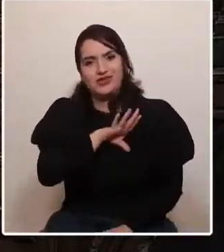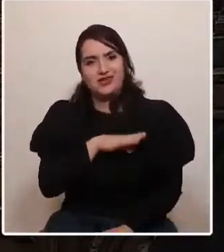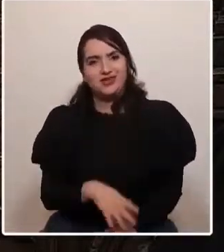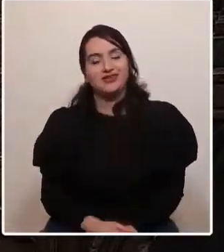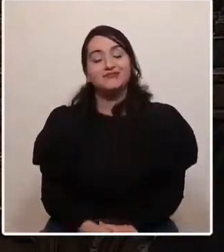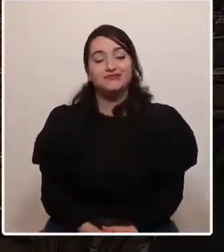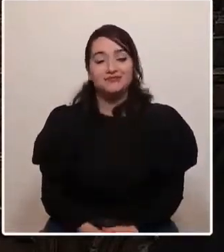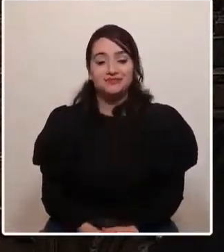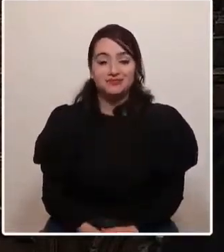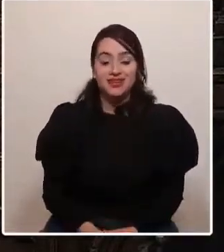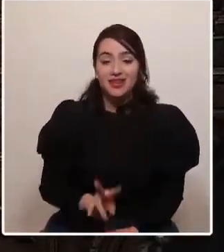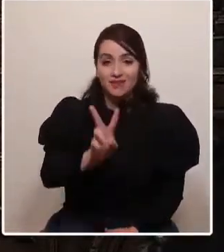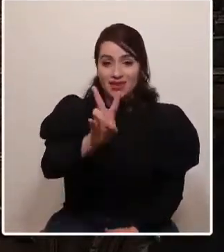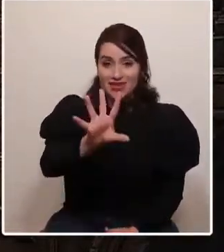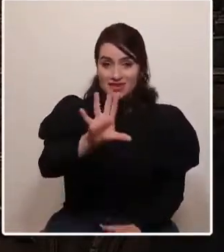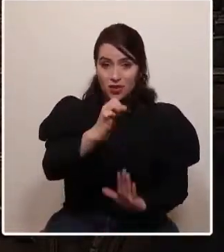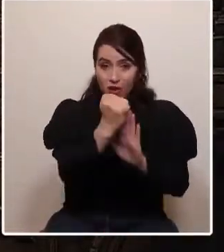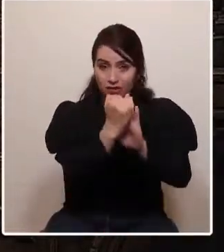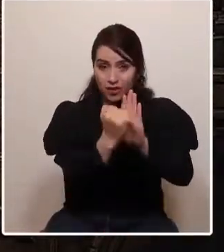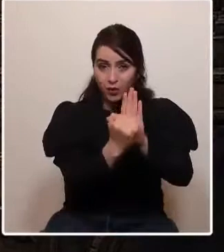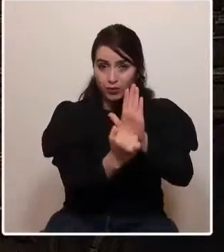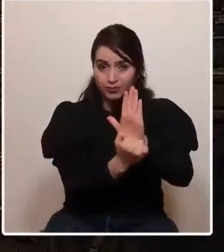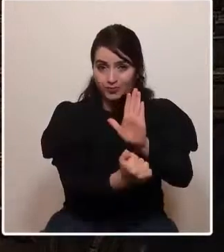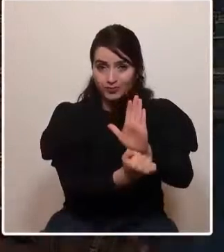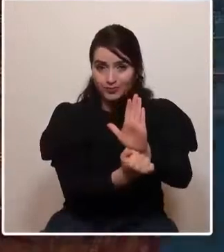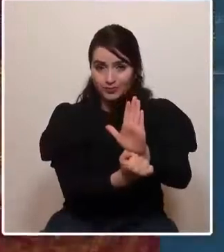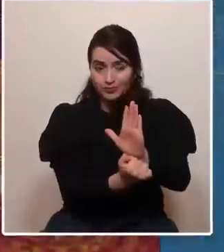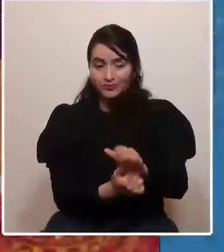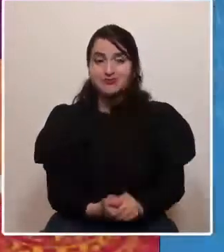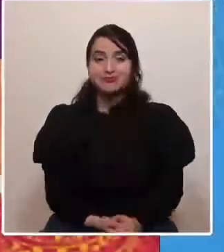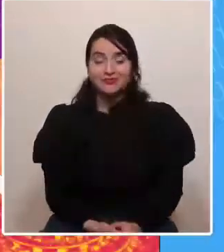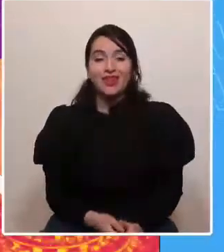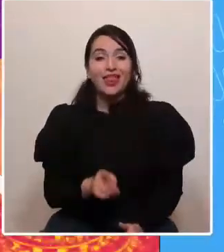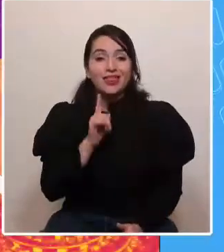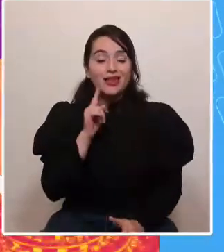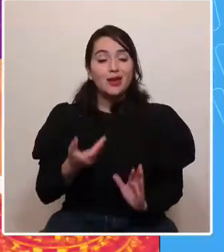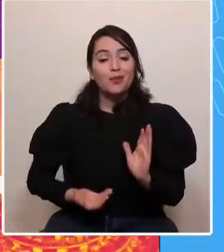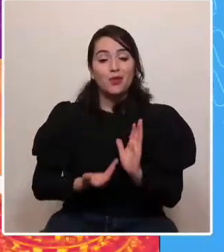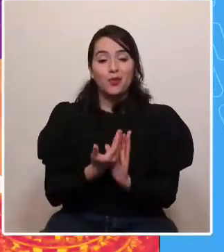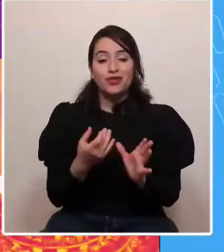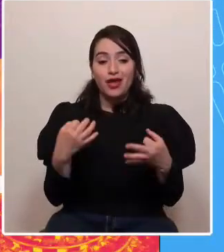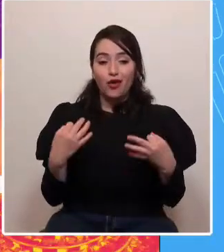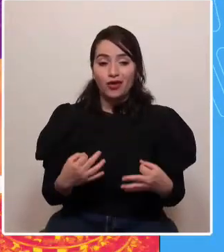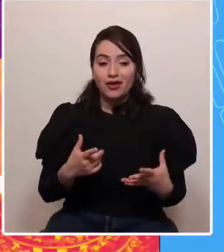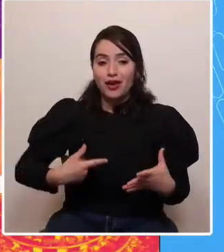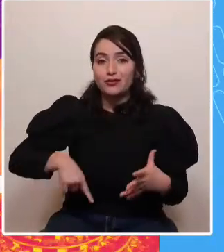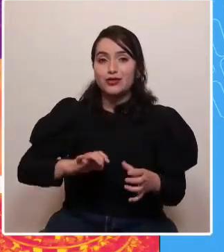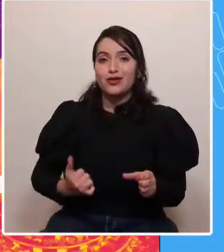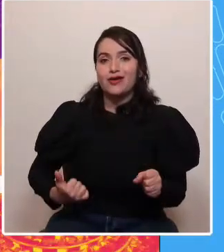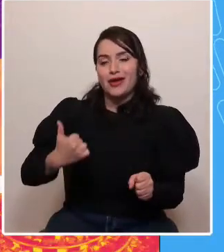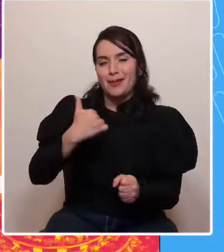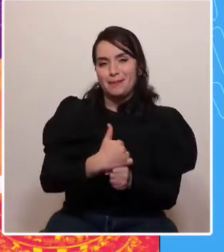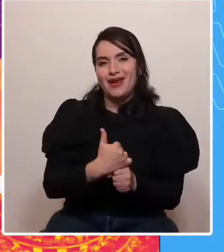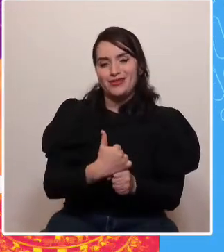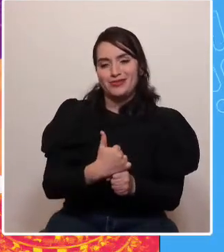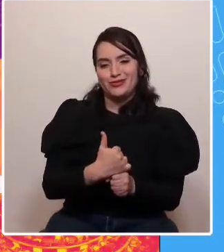los 25 artículos que traía la propuesta original, reemplazamos y traemos 18 normas